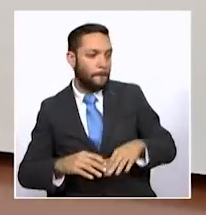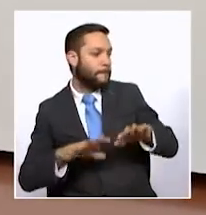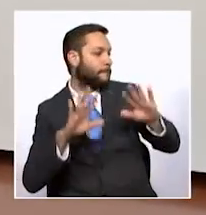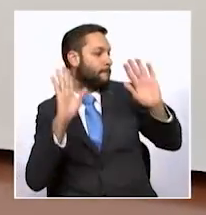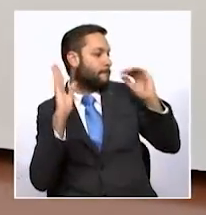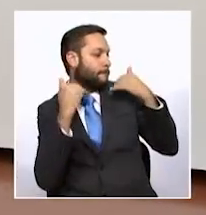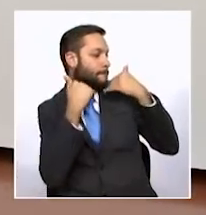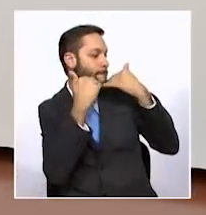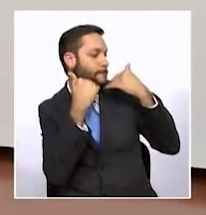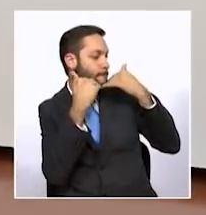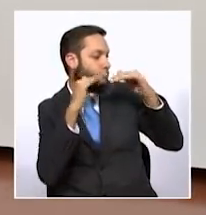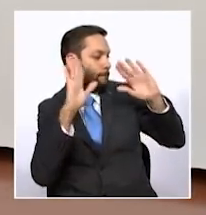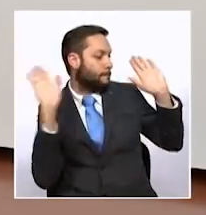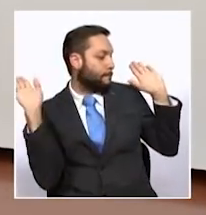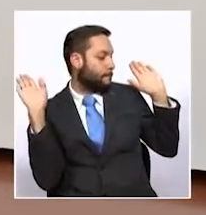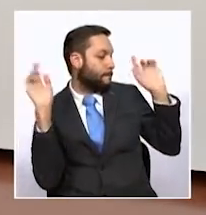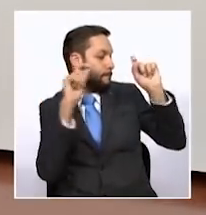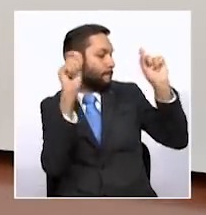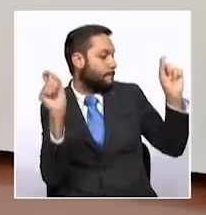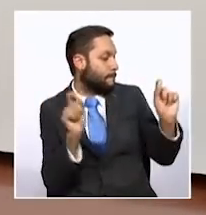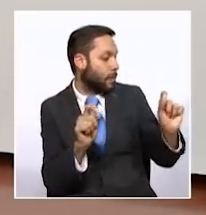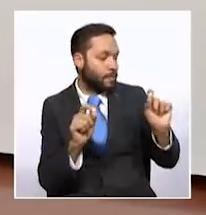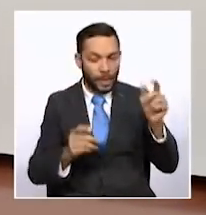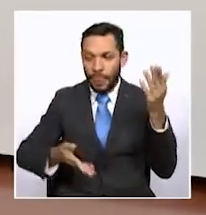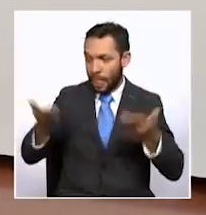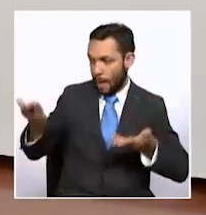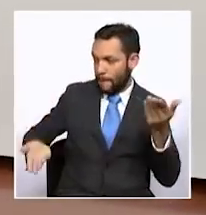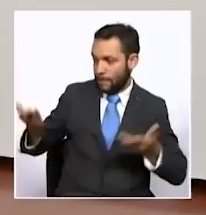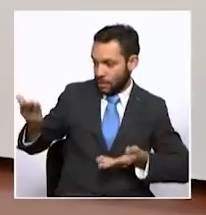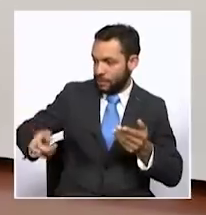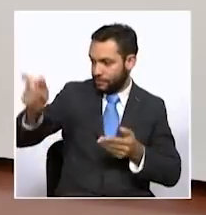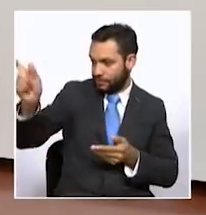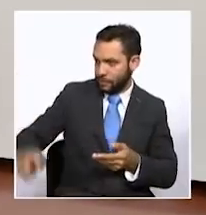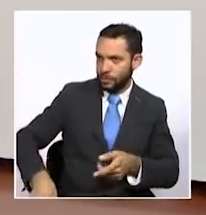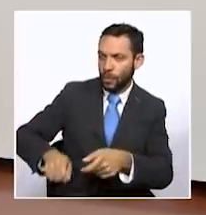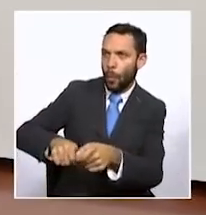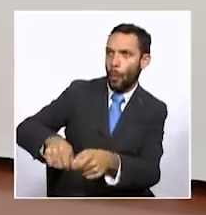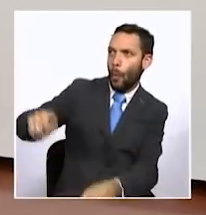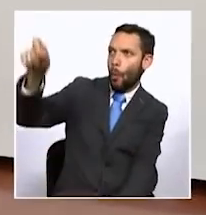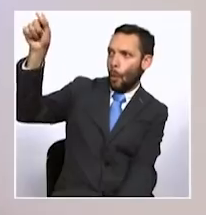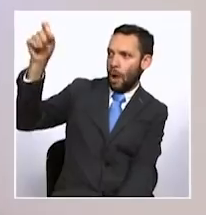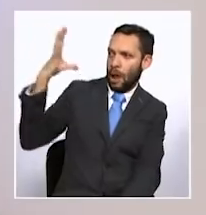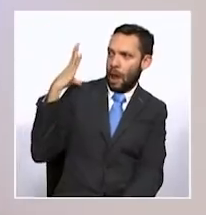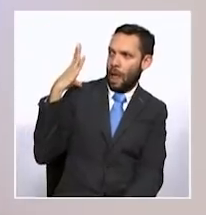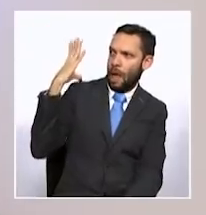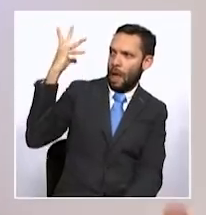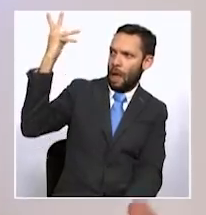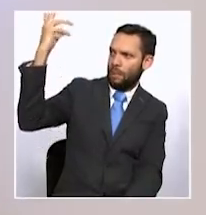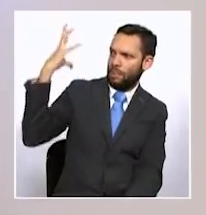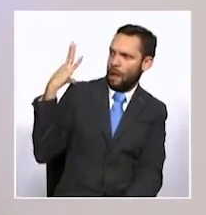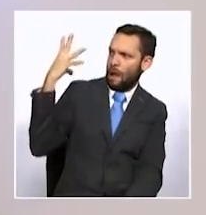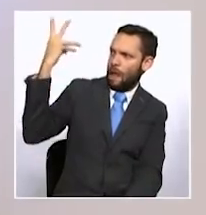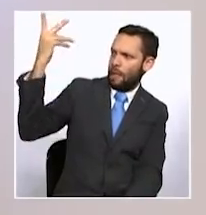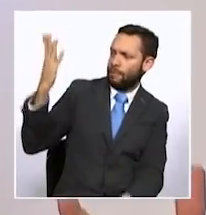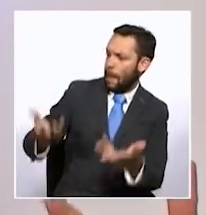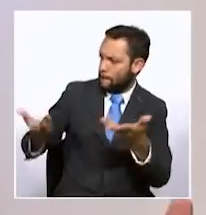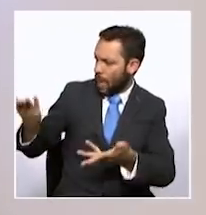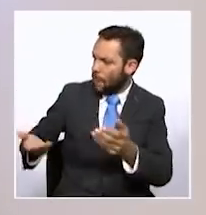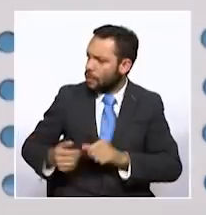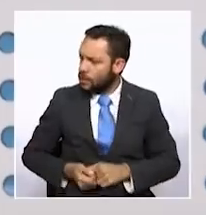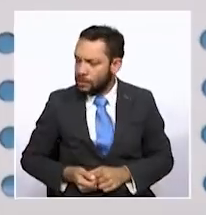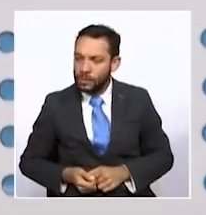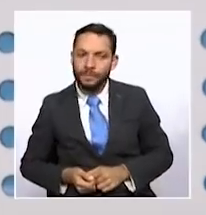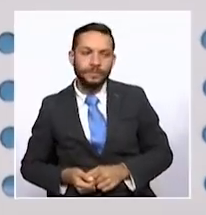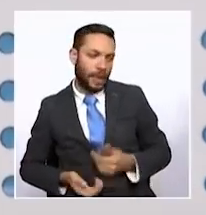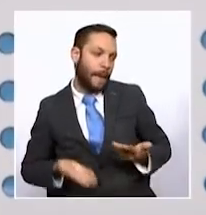como una relación con el peso corporal. O uno dice, uy, esa persona como es de grande, que hay otros. Sí, pues digamos que de acuerdo a la estatura del paciente aumenta su